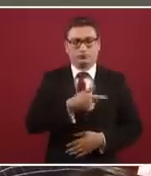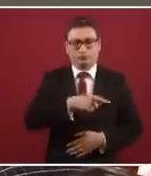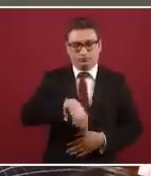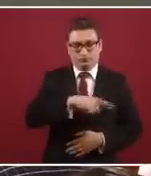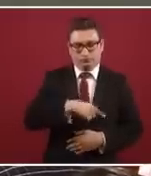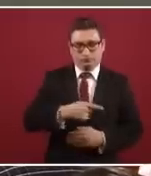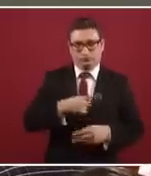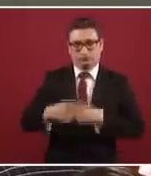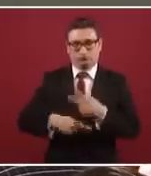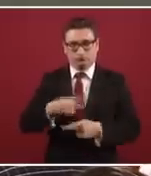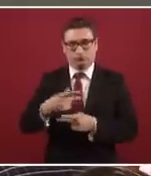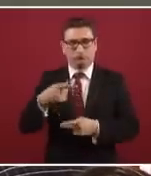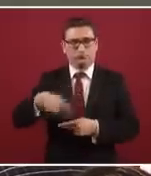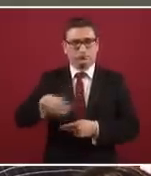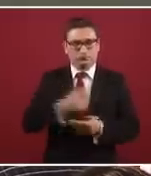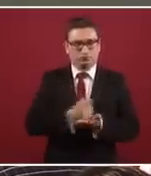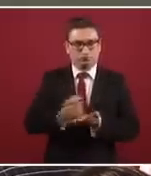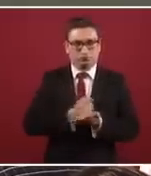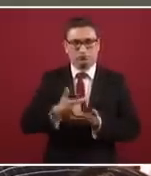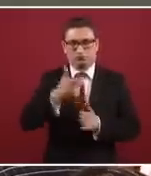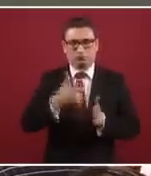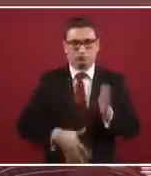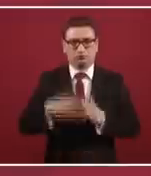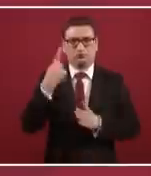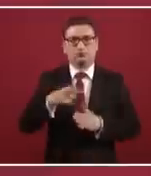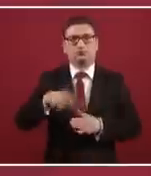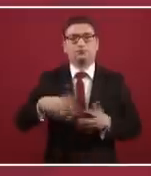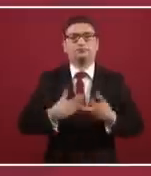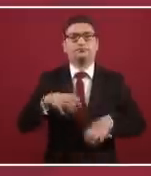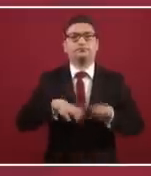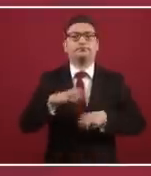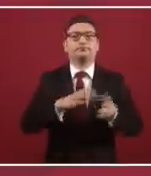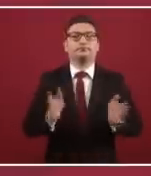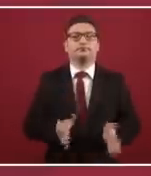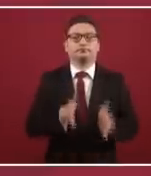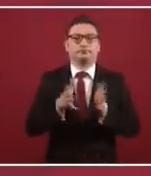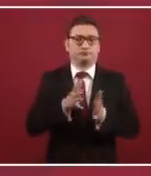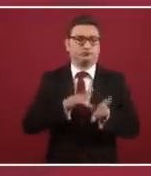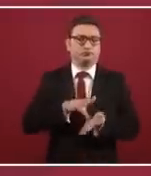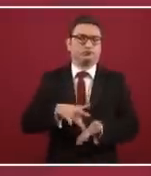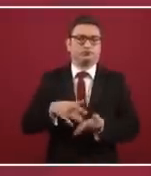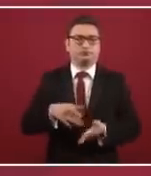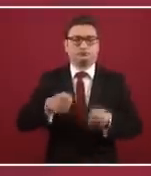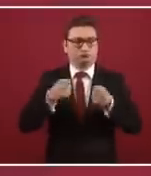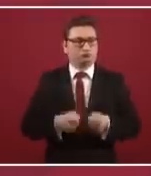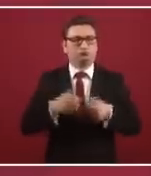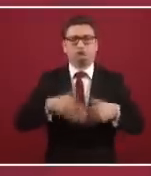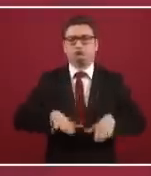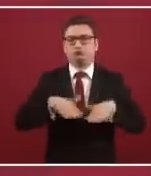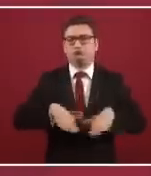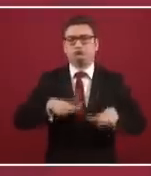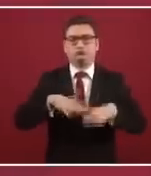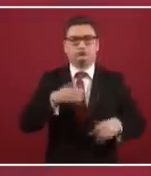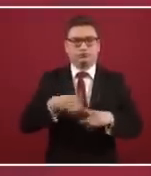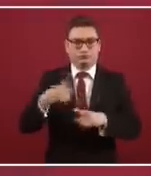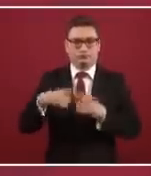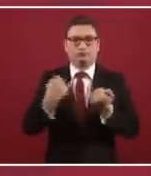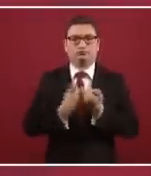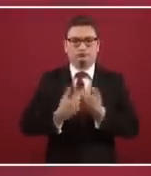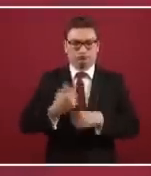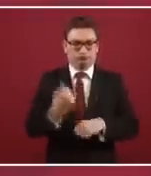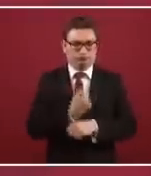otorgar créditos baratos, para apoyarlos, ¿sí?, y fortalecer la industria textil y la del